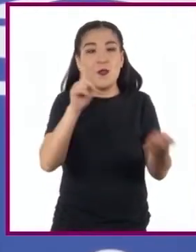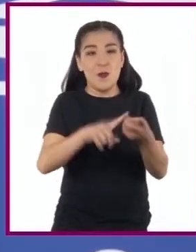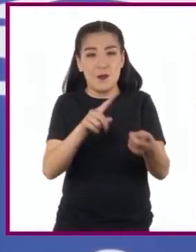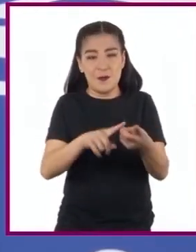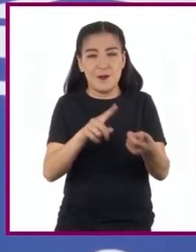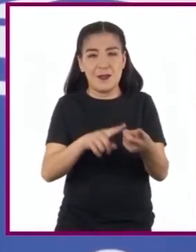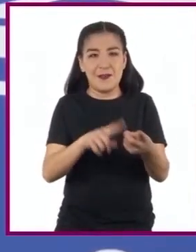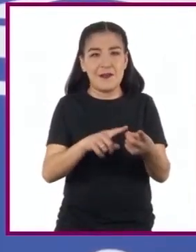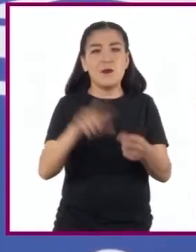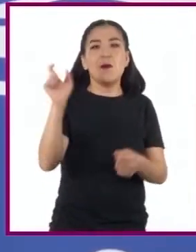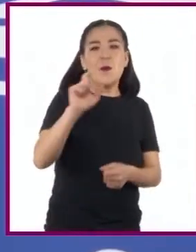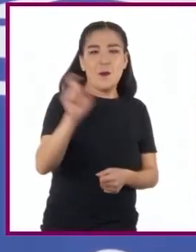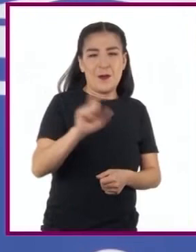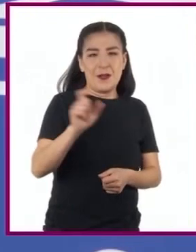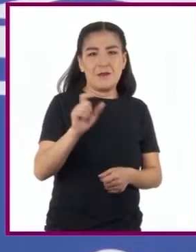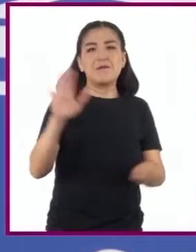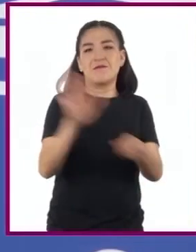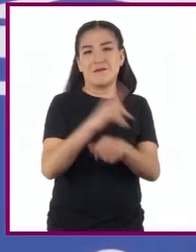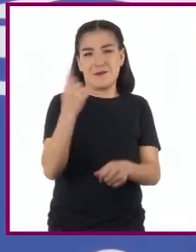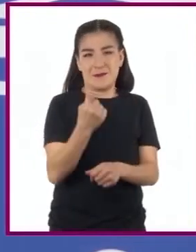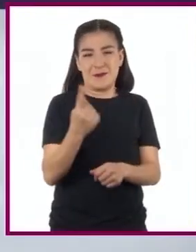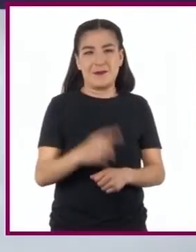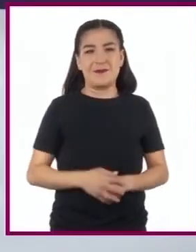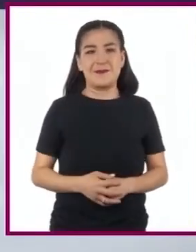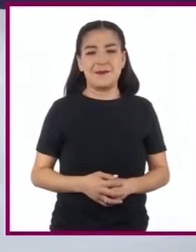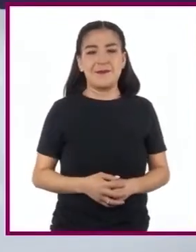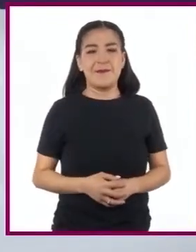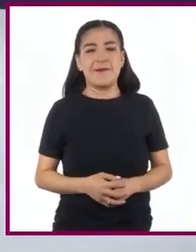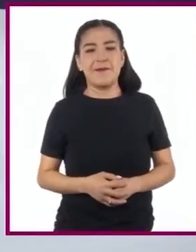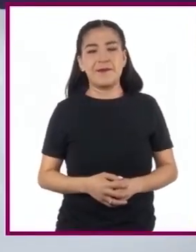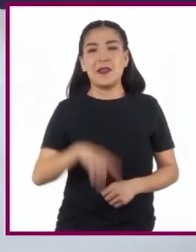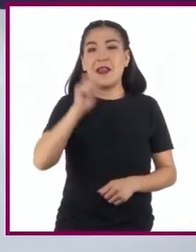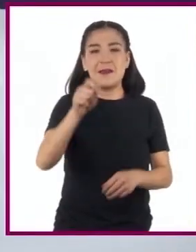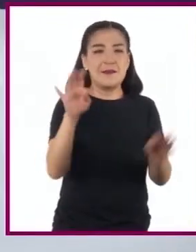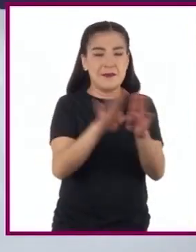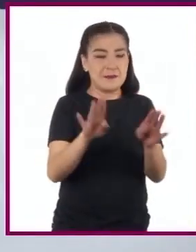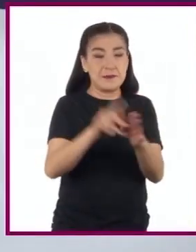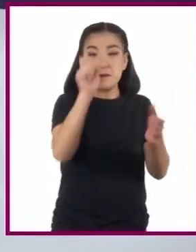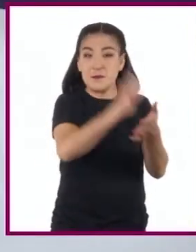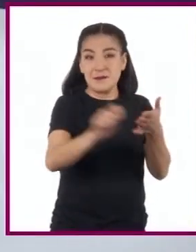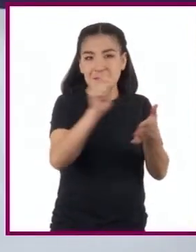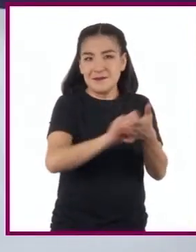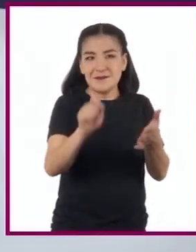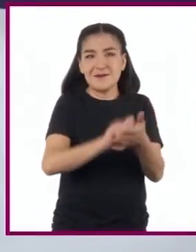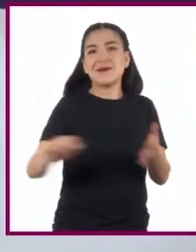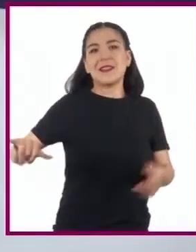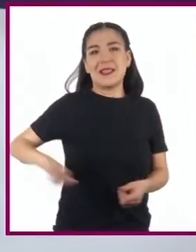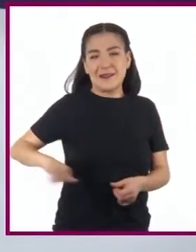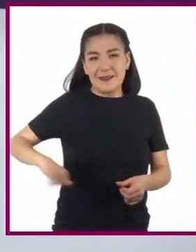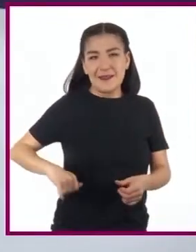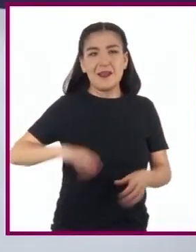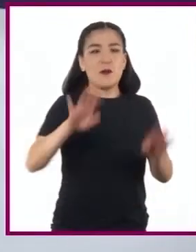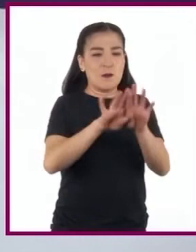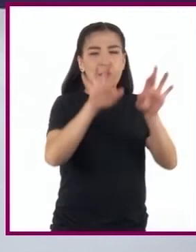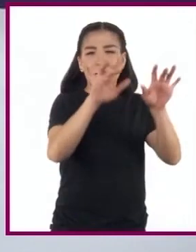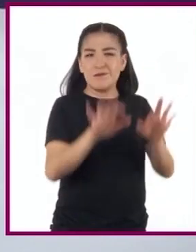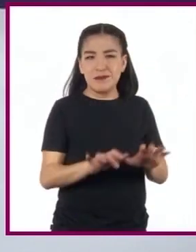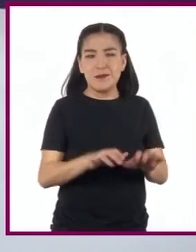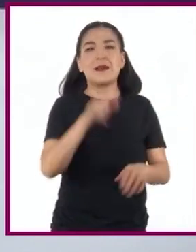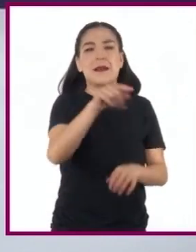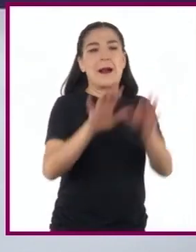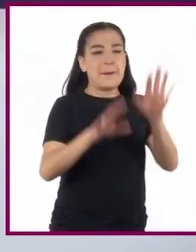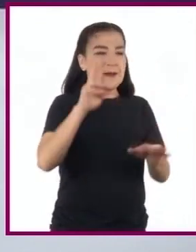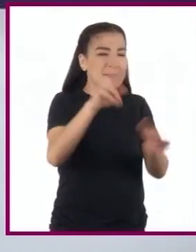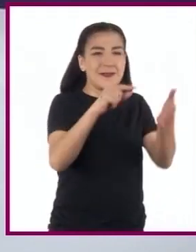dónde, cuándo y por qué. Se redacta de manera interesante y en ocasiones puede aparecer en